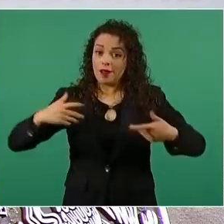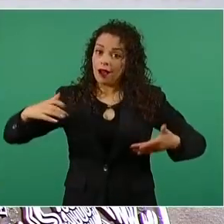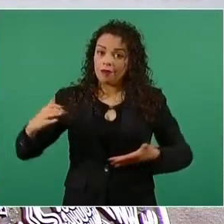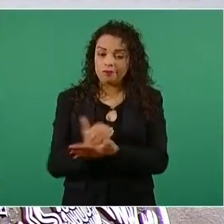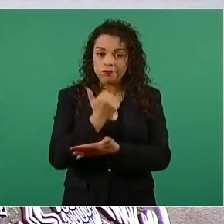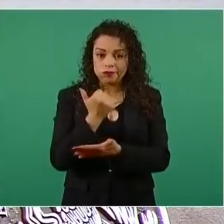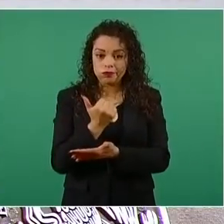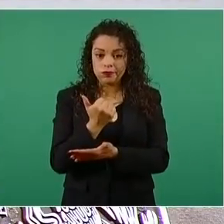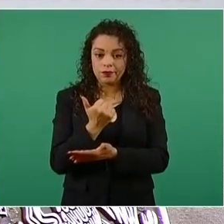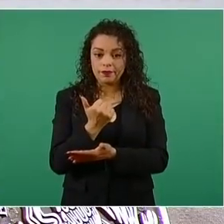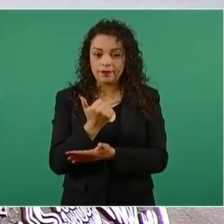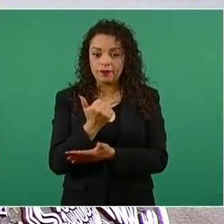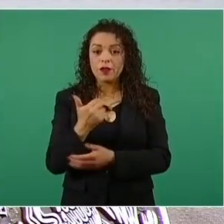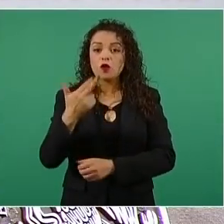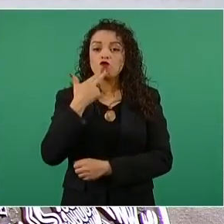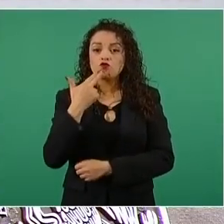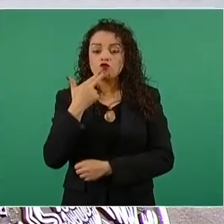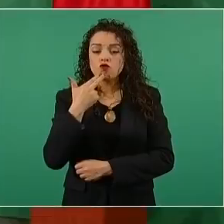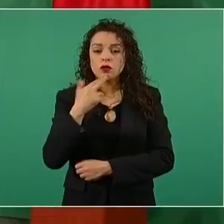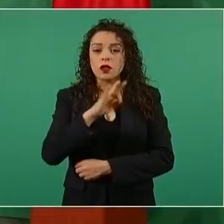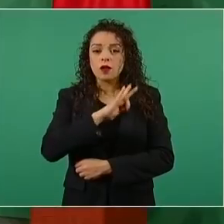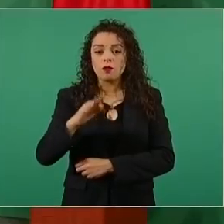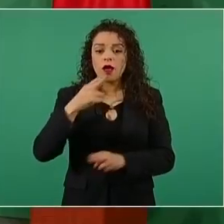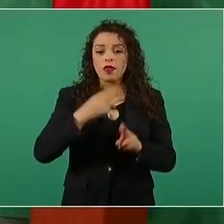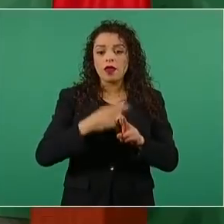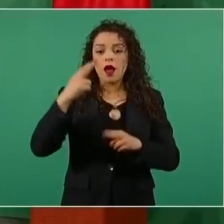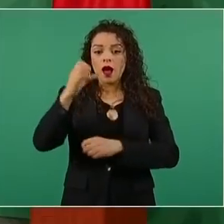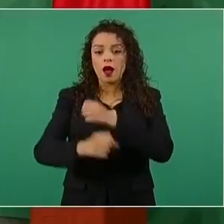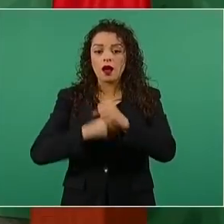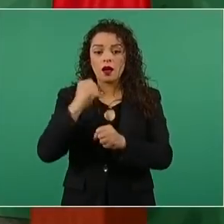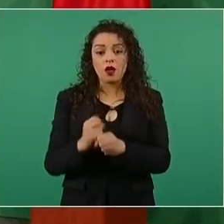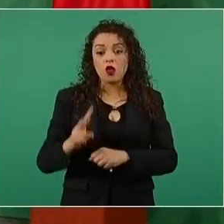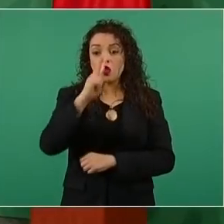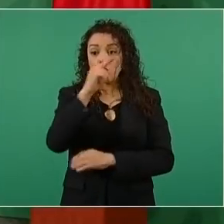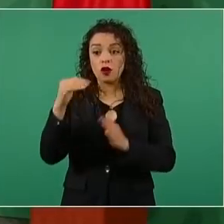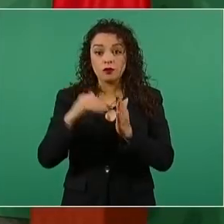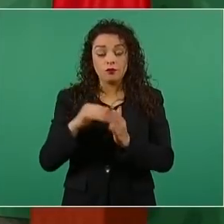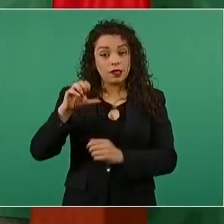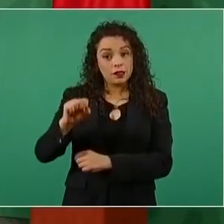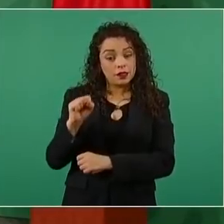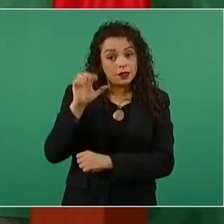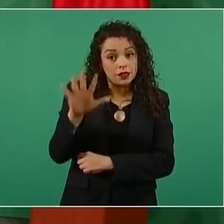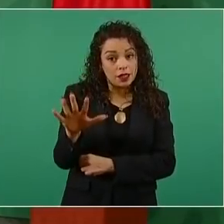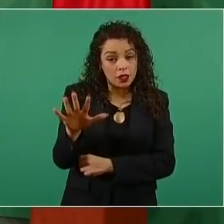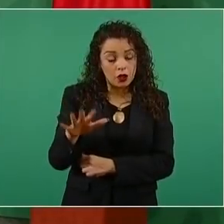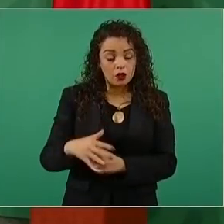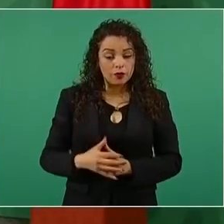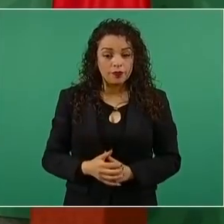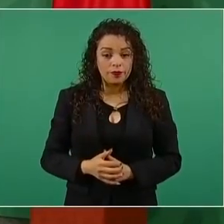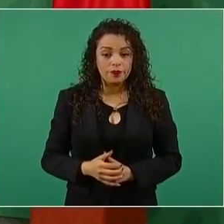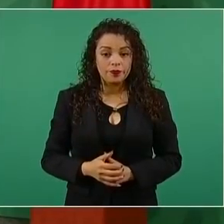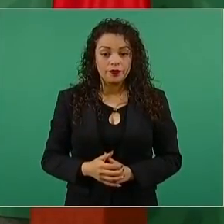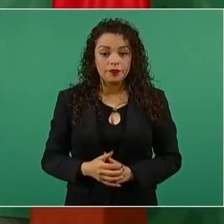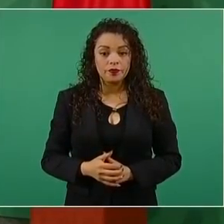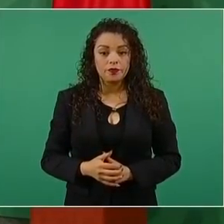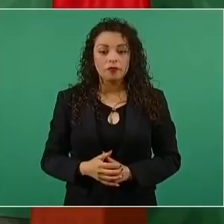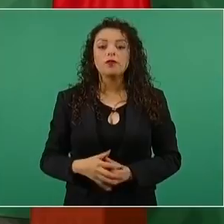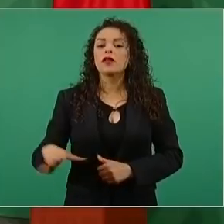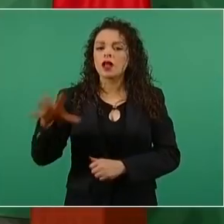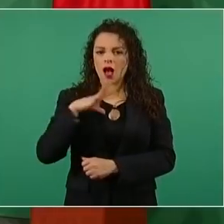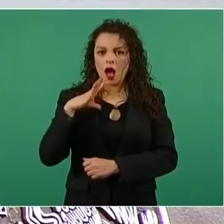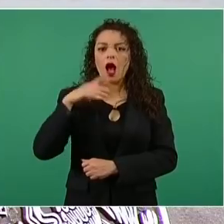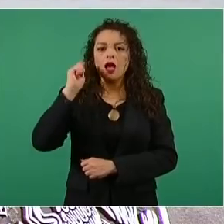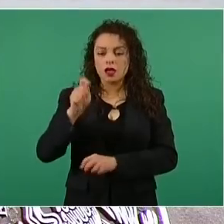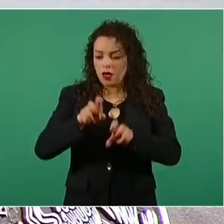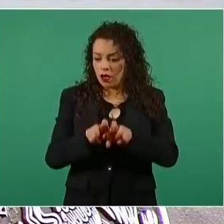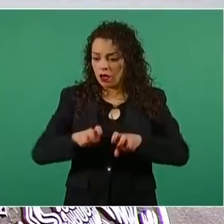tiene una vigencia de uso hasta el año 2065 e incluye el mantenimiento del